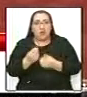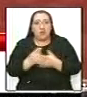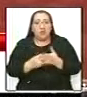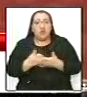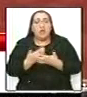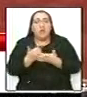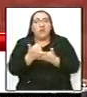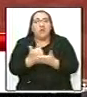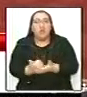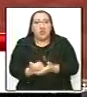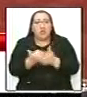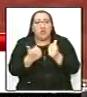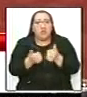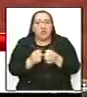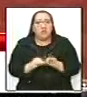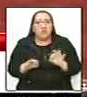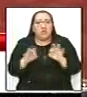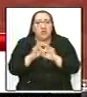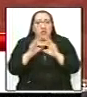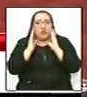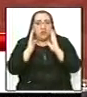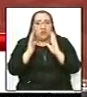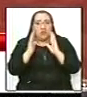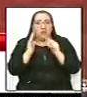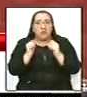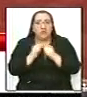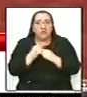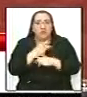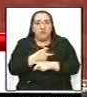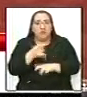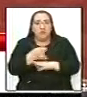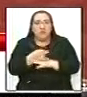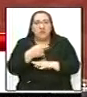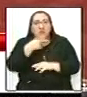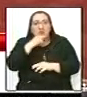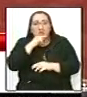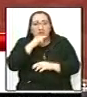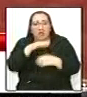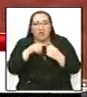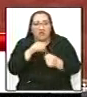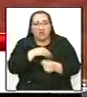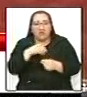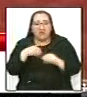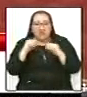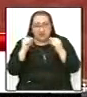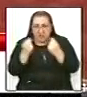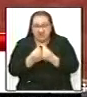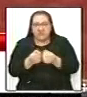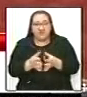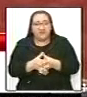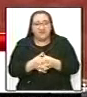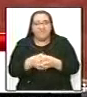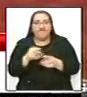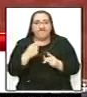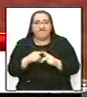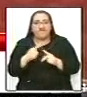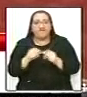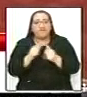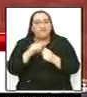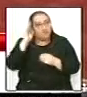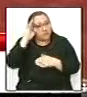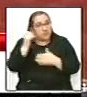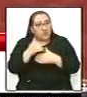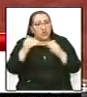brindar una adecuada atención de los casos de violencia contra las mujeres y los integrantes del grupo familiar en los servicios de comisarías y